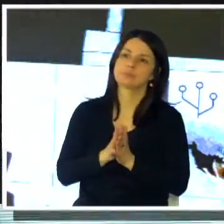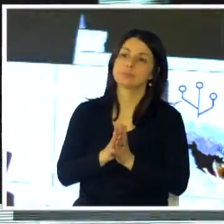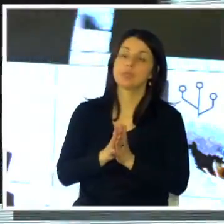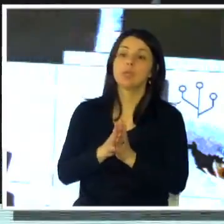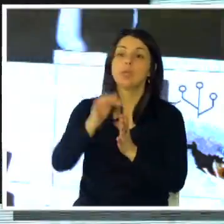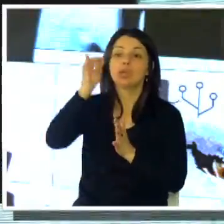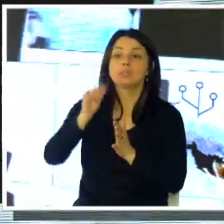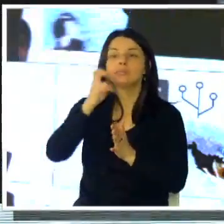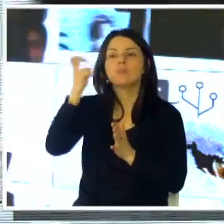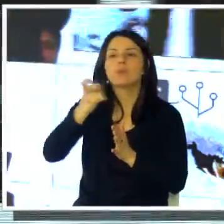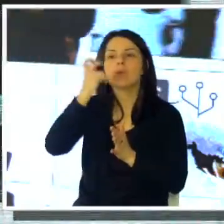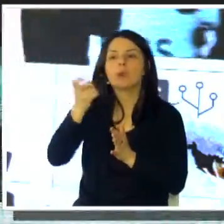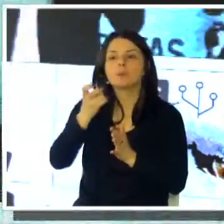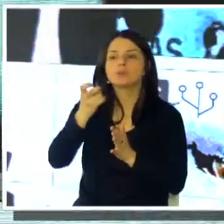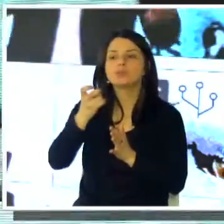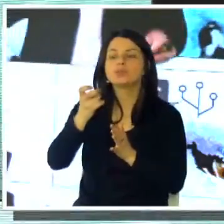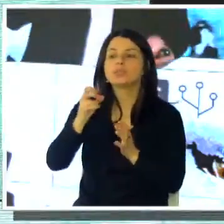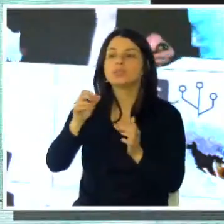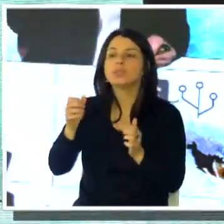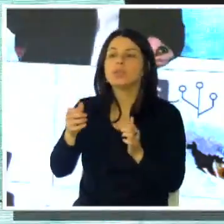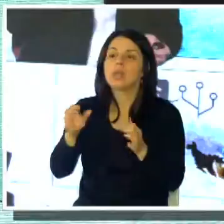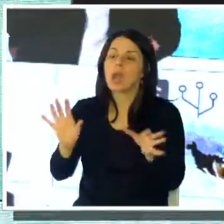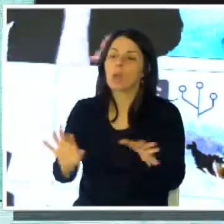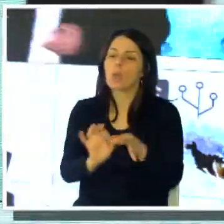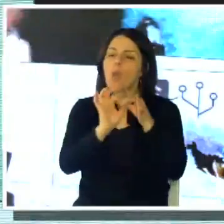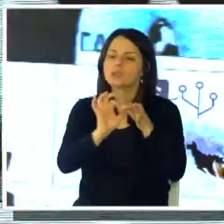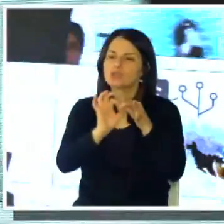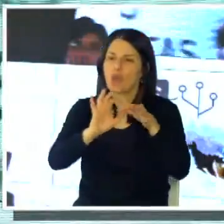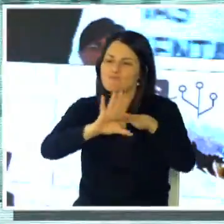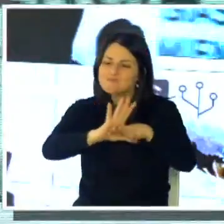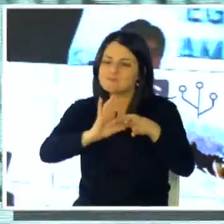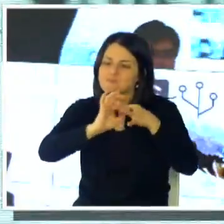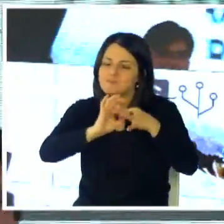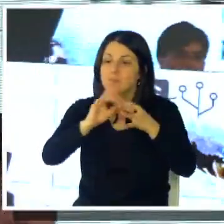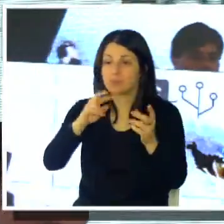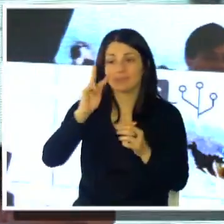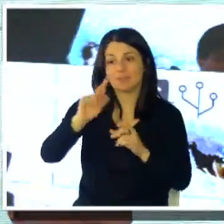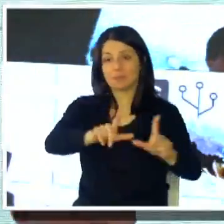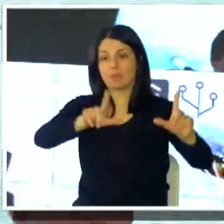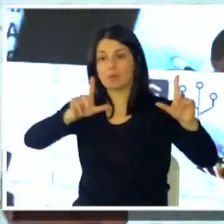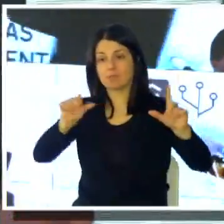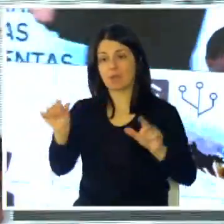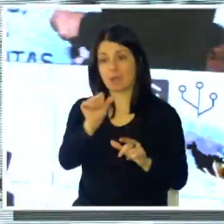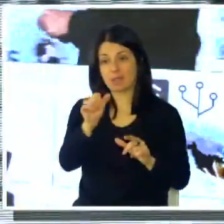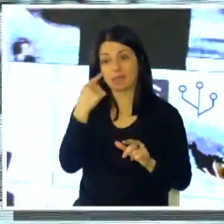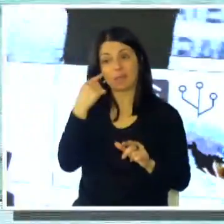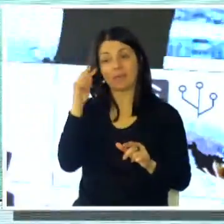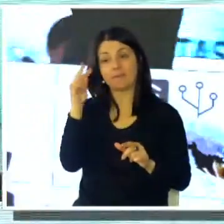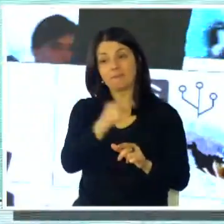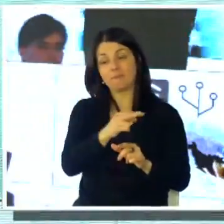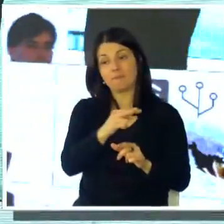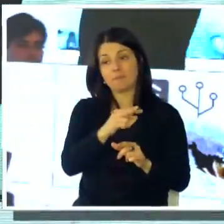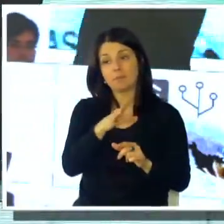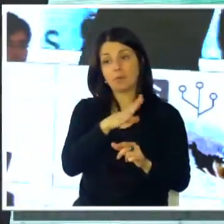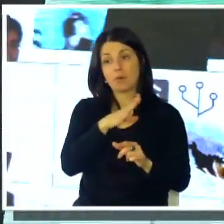Lo que estamos buscando es el bajo acoplamiento y la alta cohesión, pero si vemos en la imagen de la izquierda, vemos que en verdad